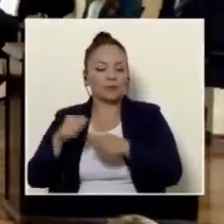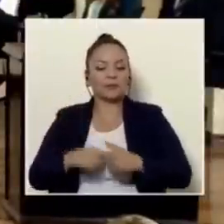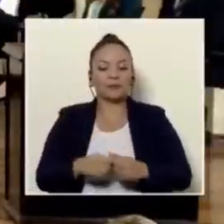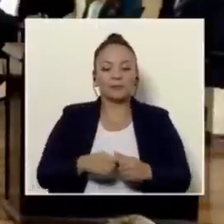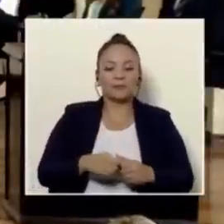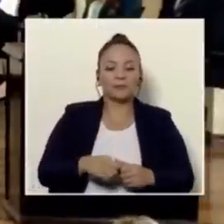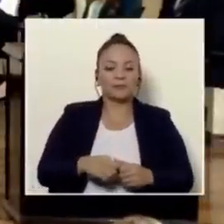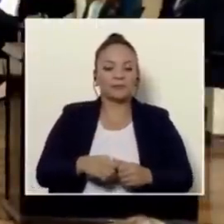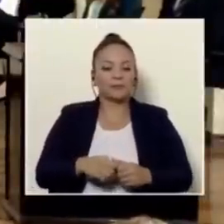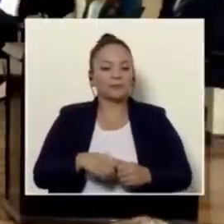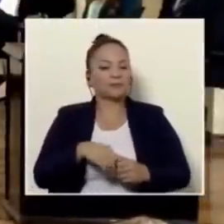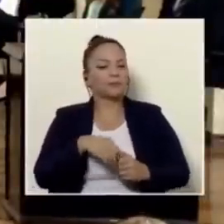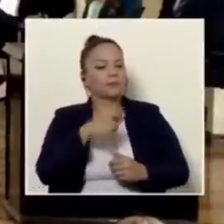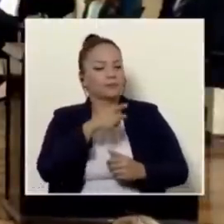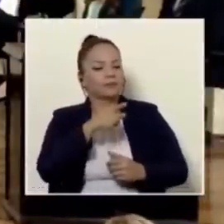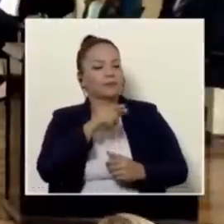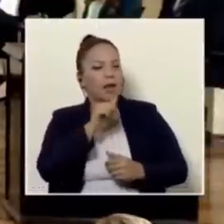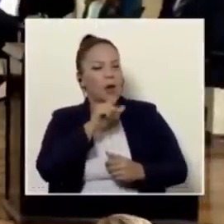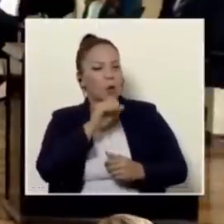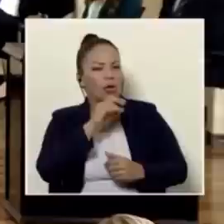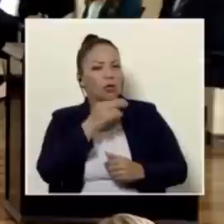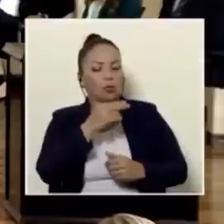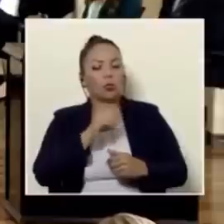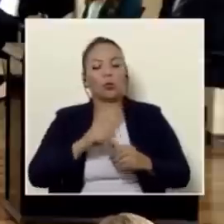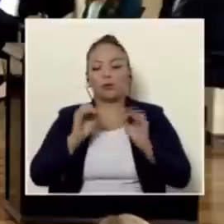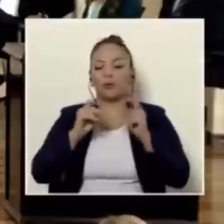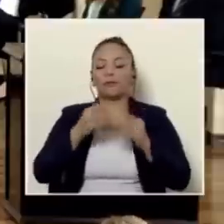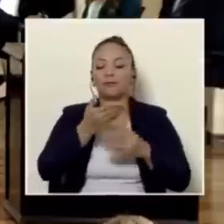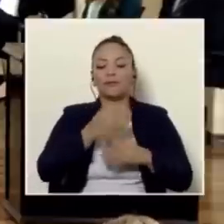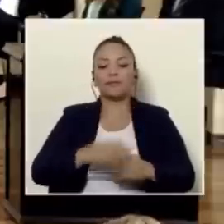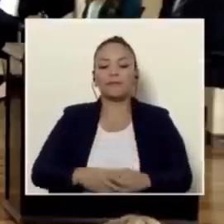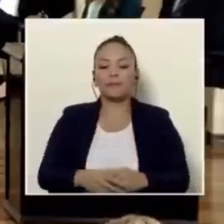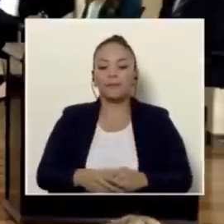Arturo. Don Guillermo.